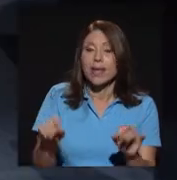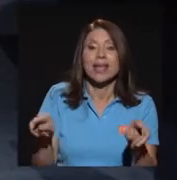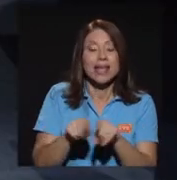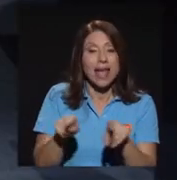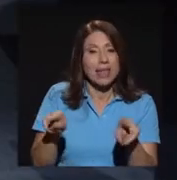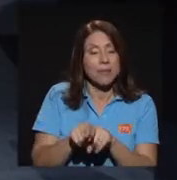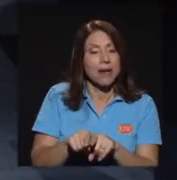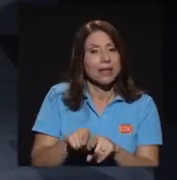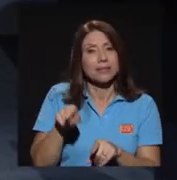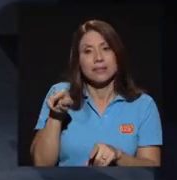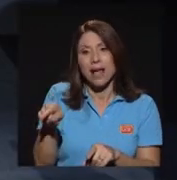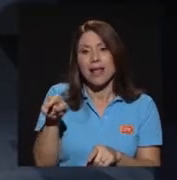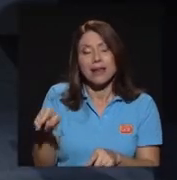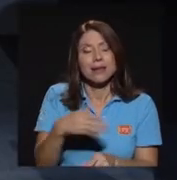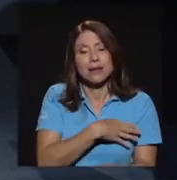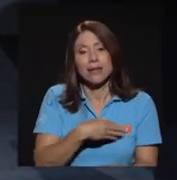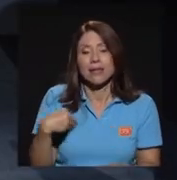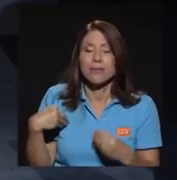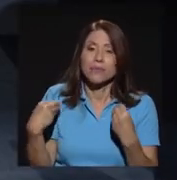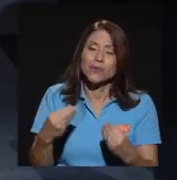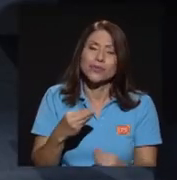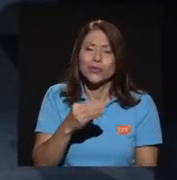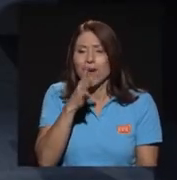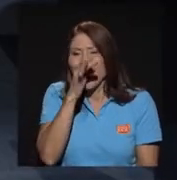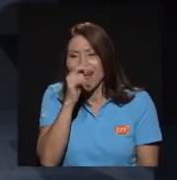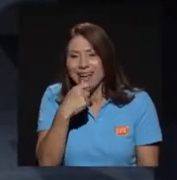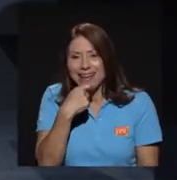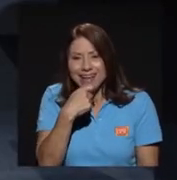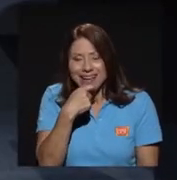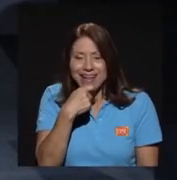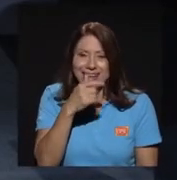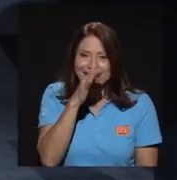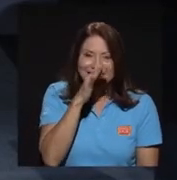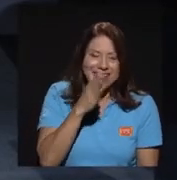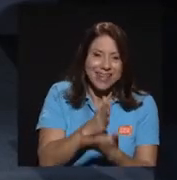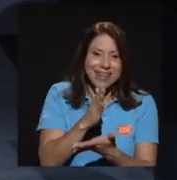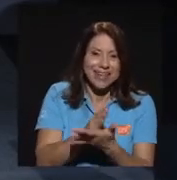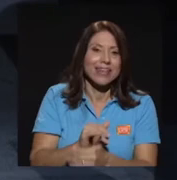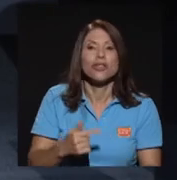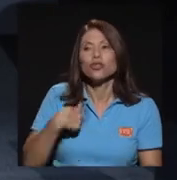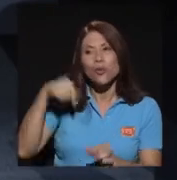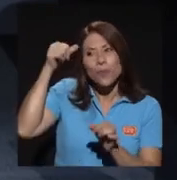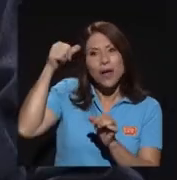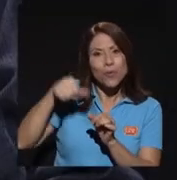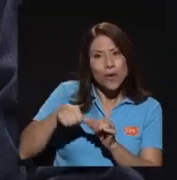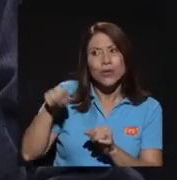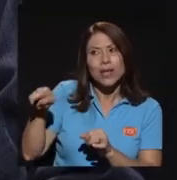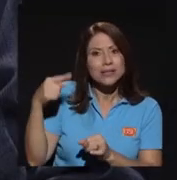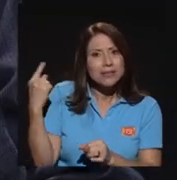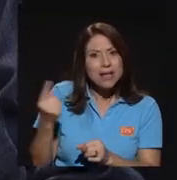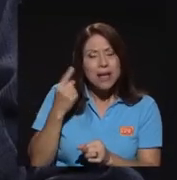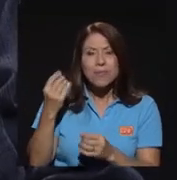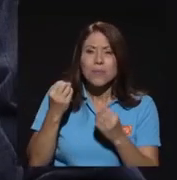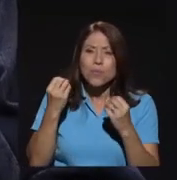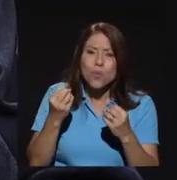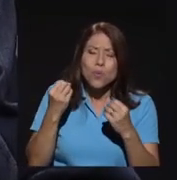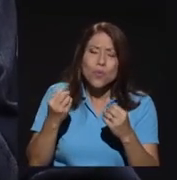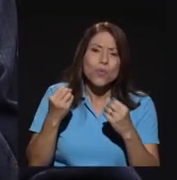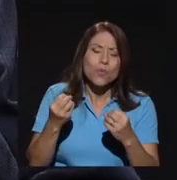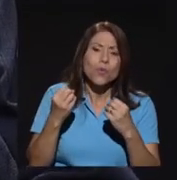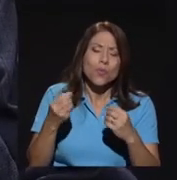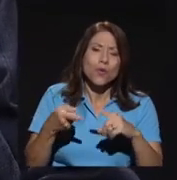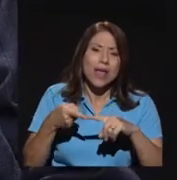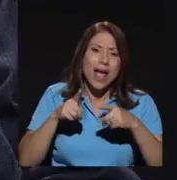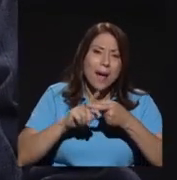muy amigo de de dar bromas me acuerdo de una persona que que le daba muchas bromas aceleramos era de muy amigos pero eran bromas